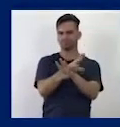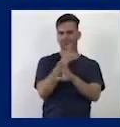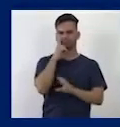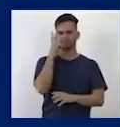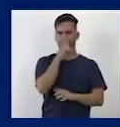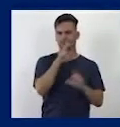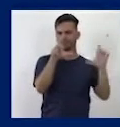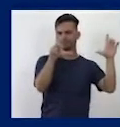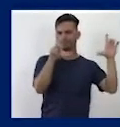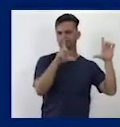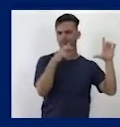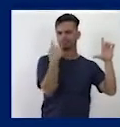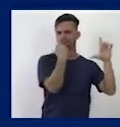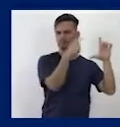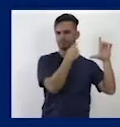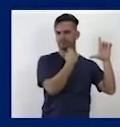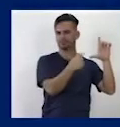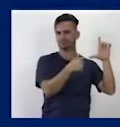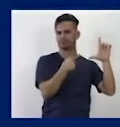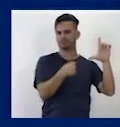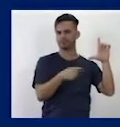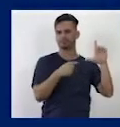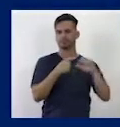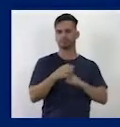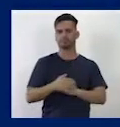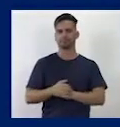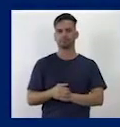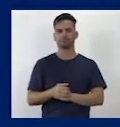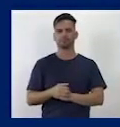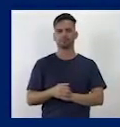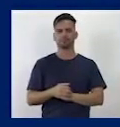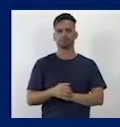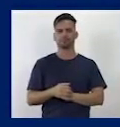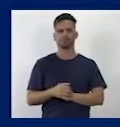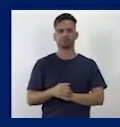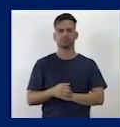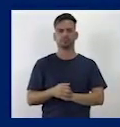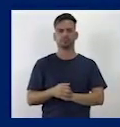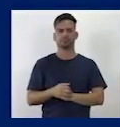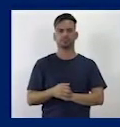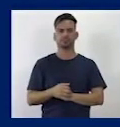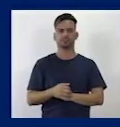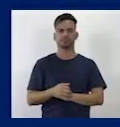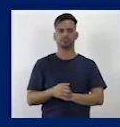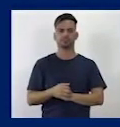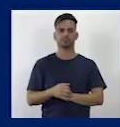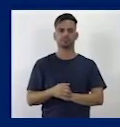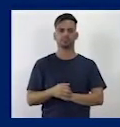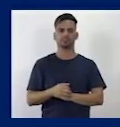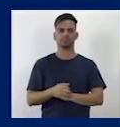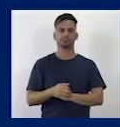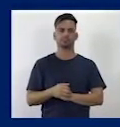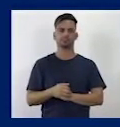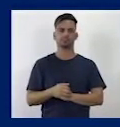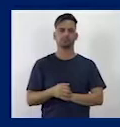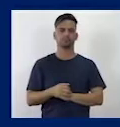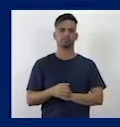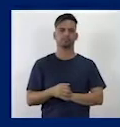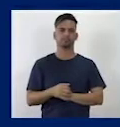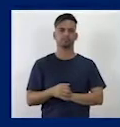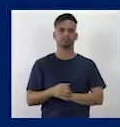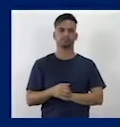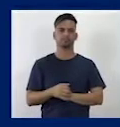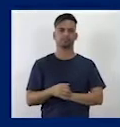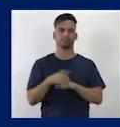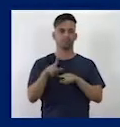clorhídrico 2 oxidará el de cloro al cobre 3 reducirá el